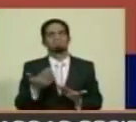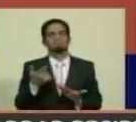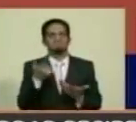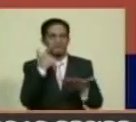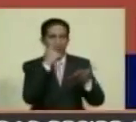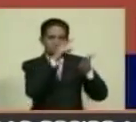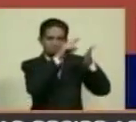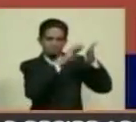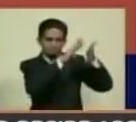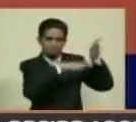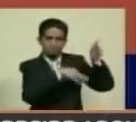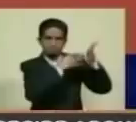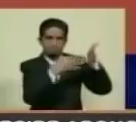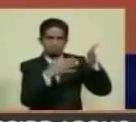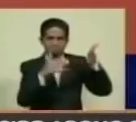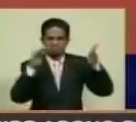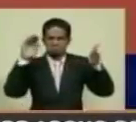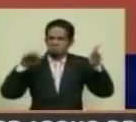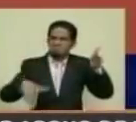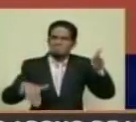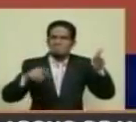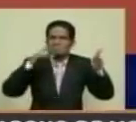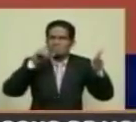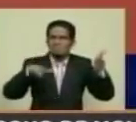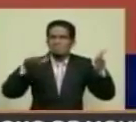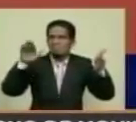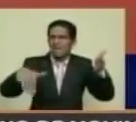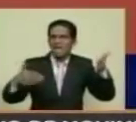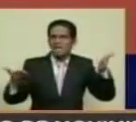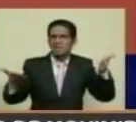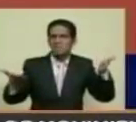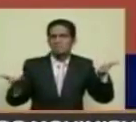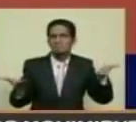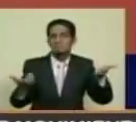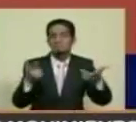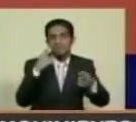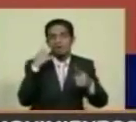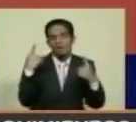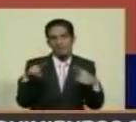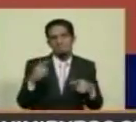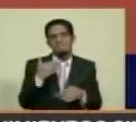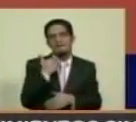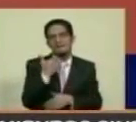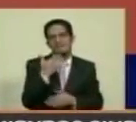Son muchísimo menos, pero hay algunas cosas interesantes.